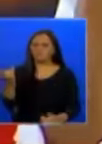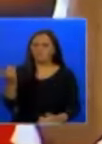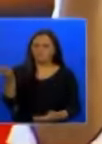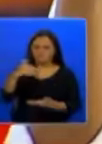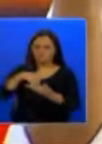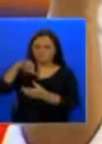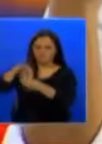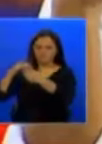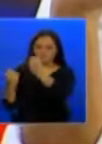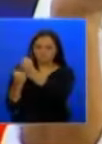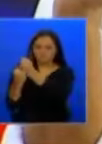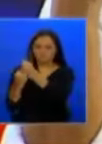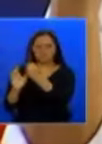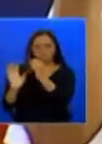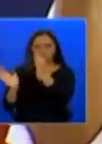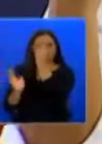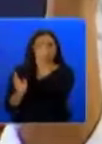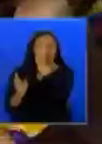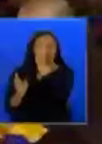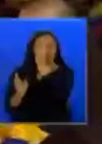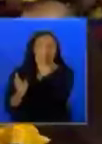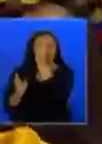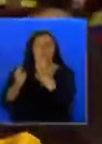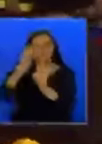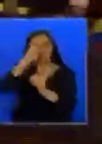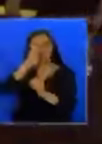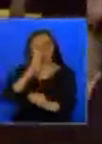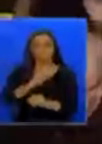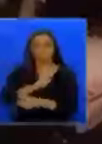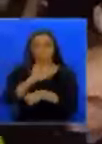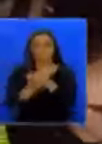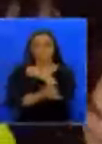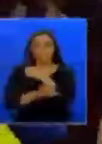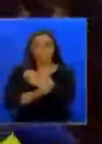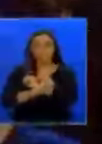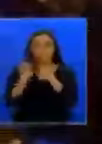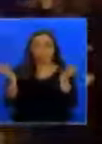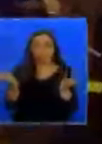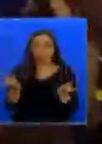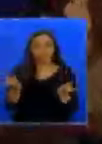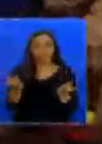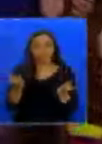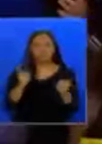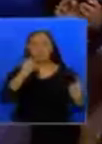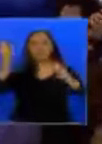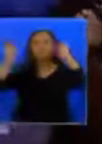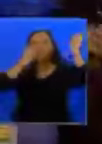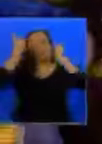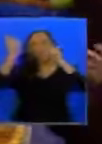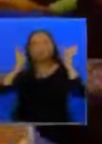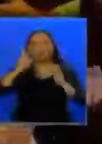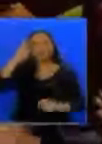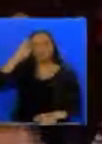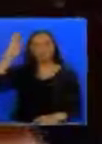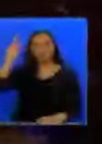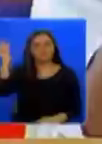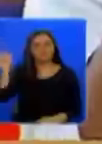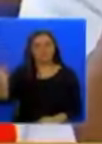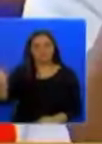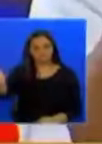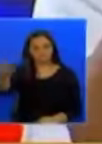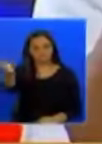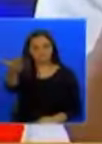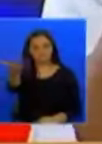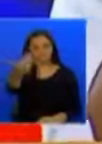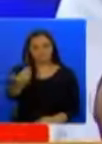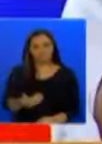compañero. Tanta mediocríad, tanta mala fe, sin respetar a su propio país. No respetan a su presidente. Bueno, no se le puede enseñar